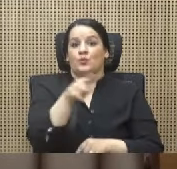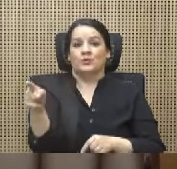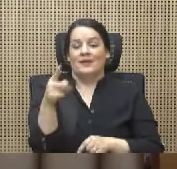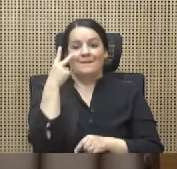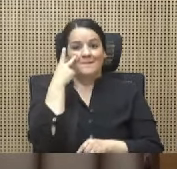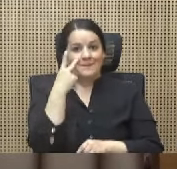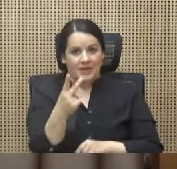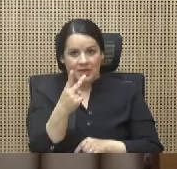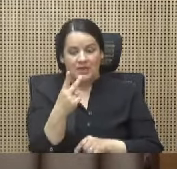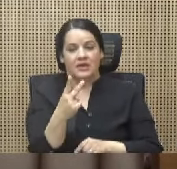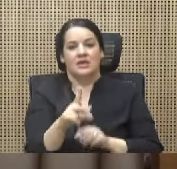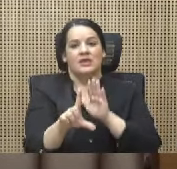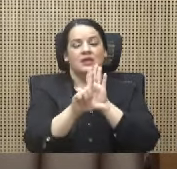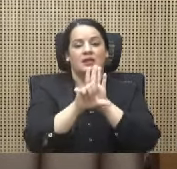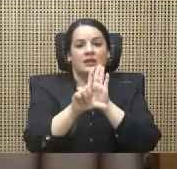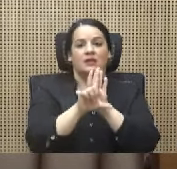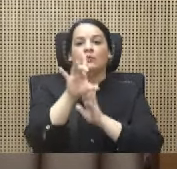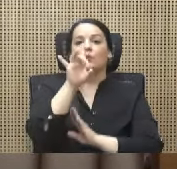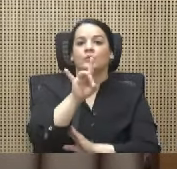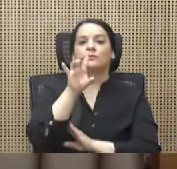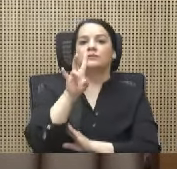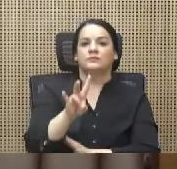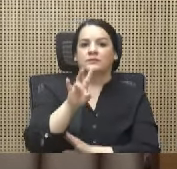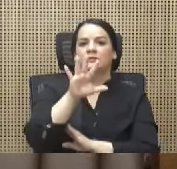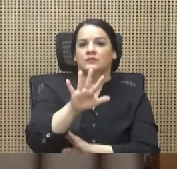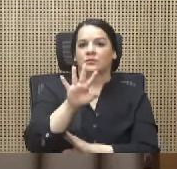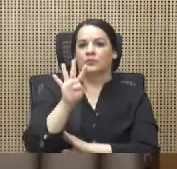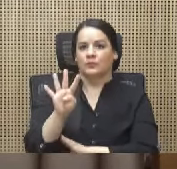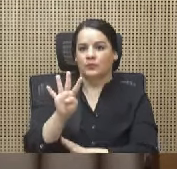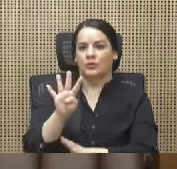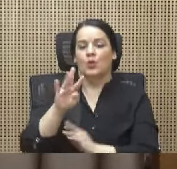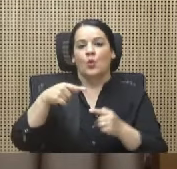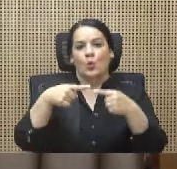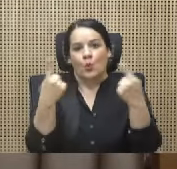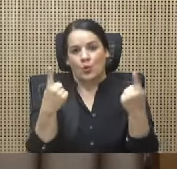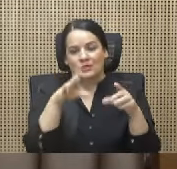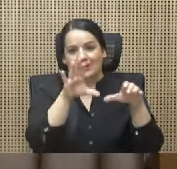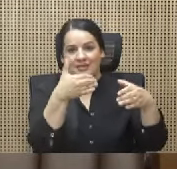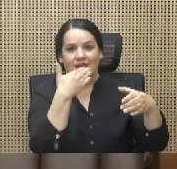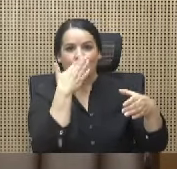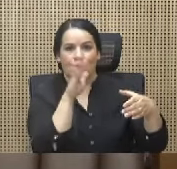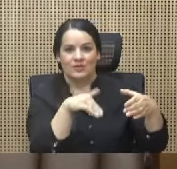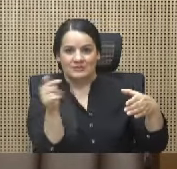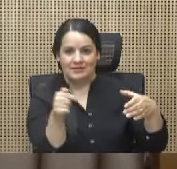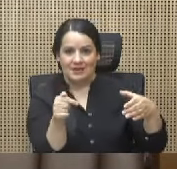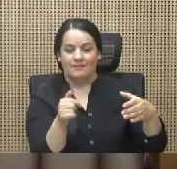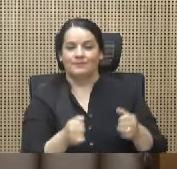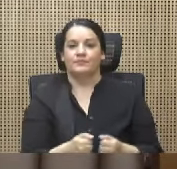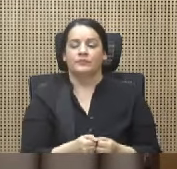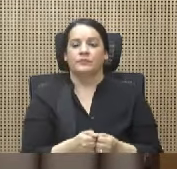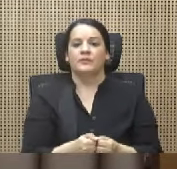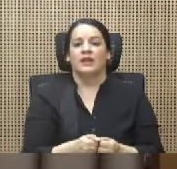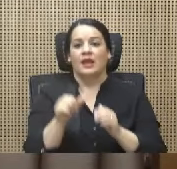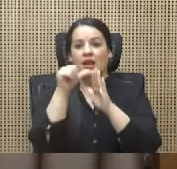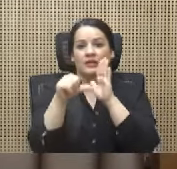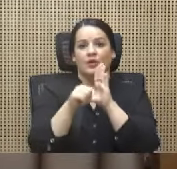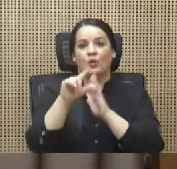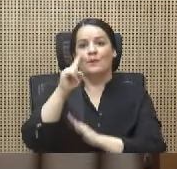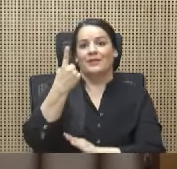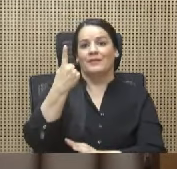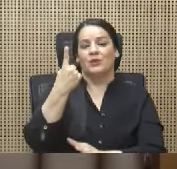observan, en la ley 8754 contra la delincuencia organizada, en su artículo primero